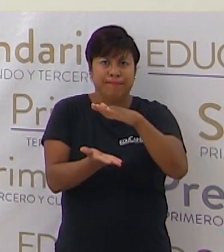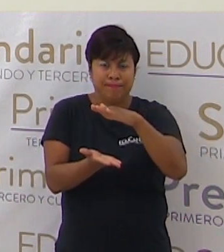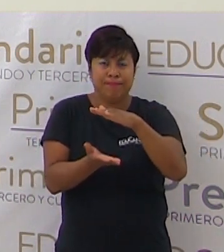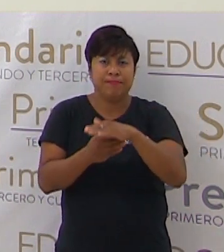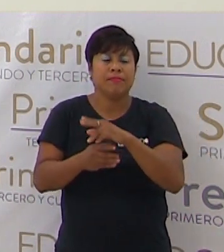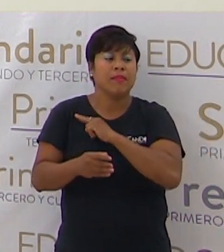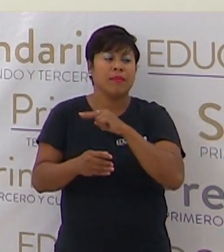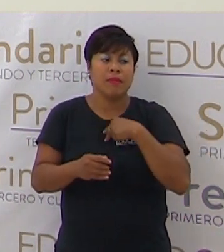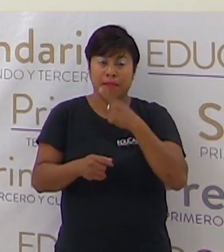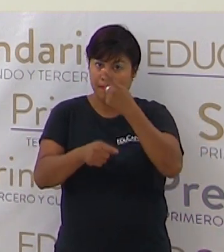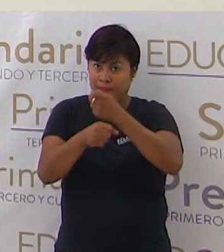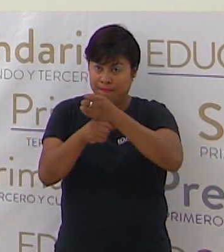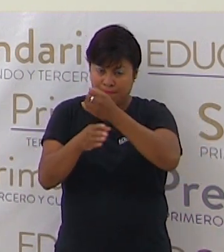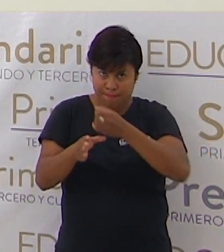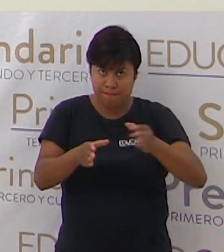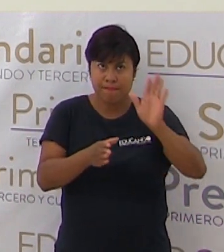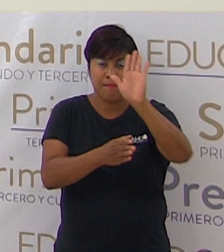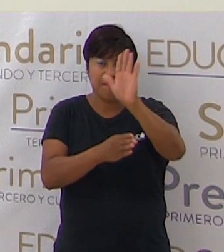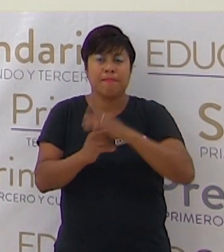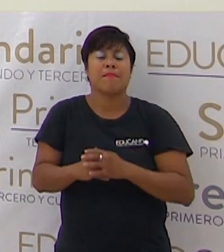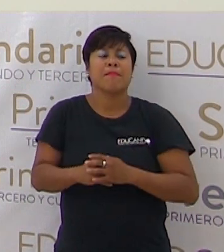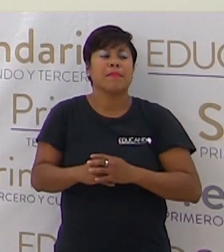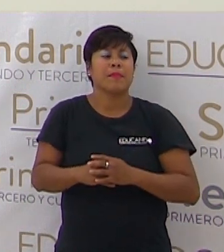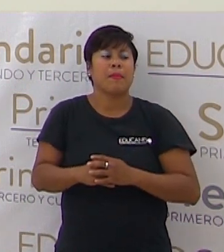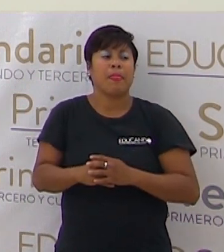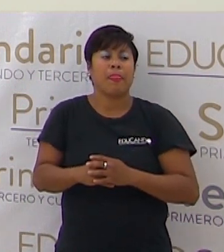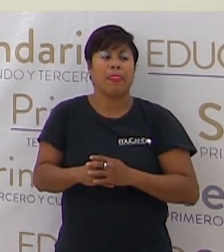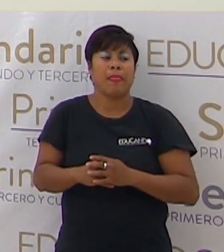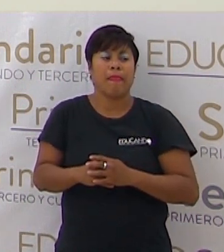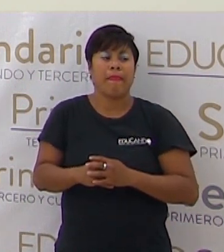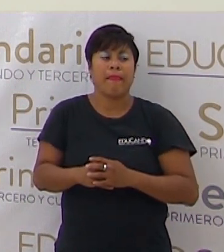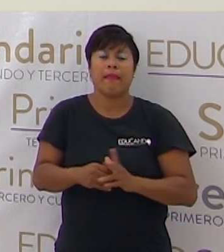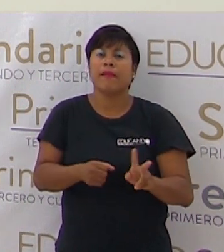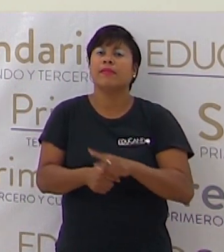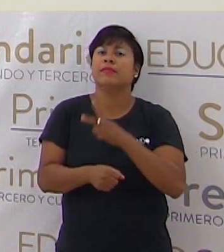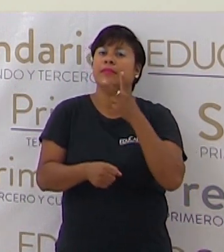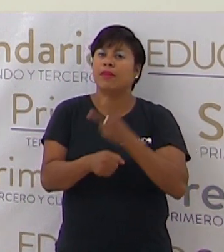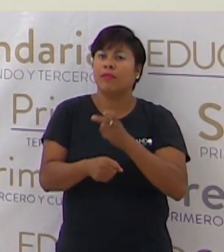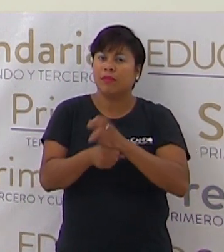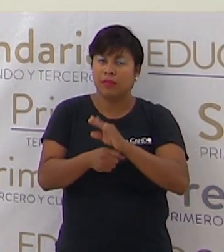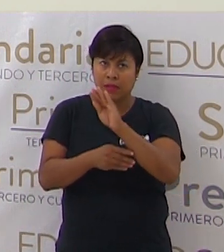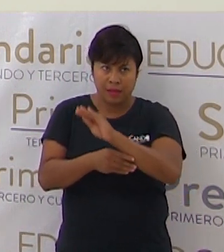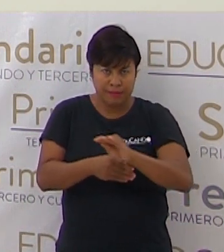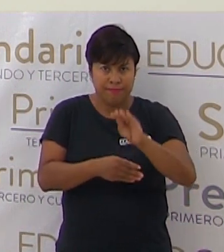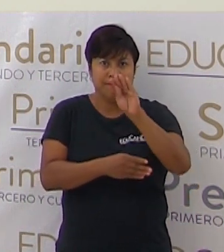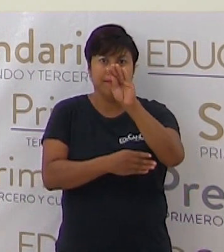a poner la primera y vamos a poner la segunda.